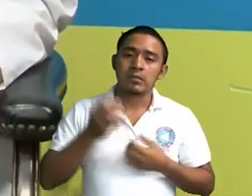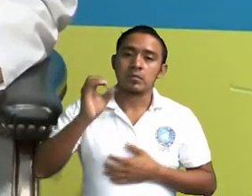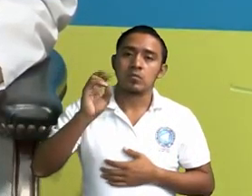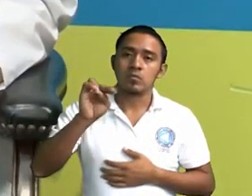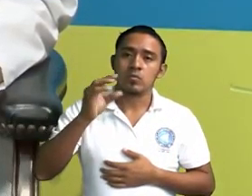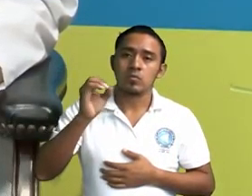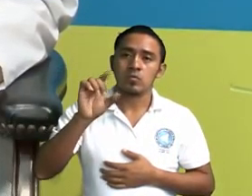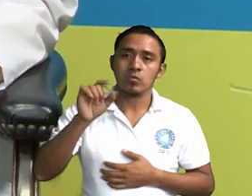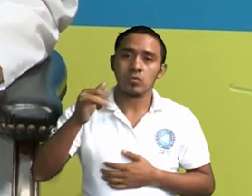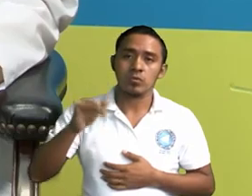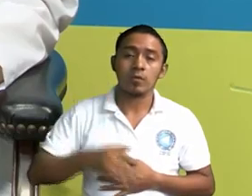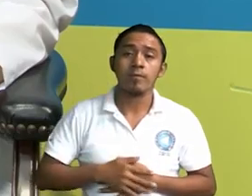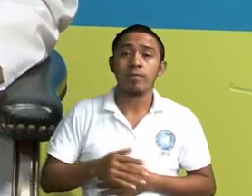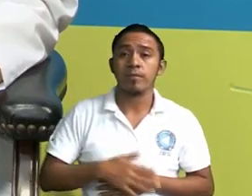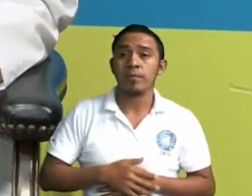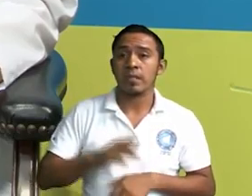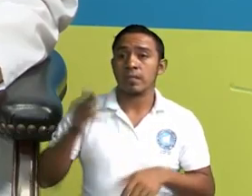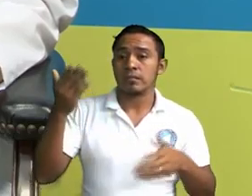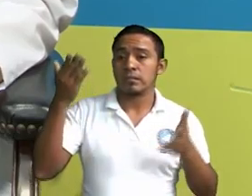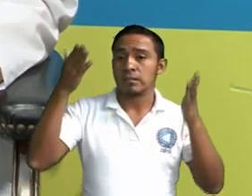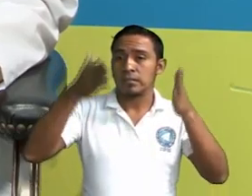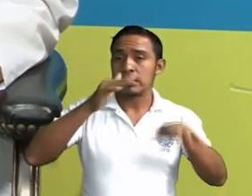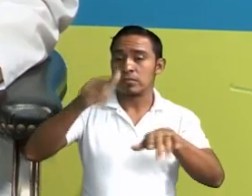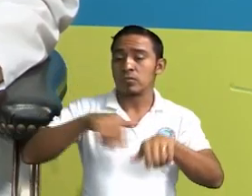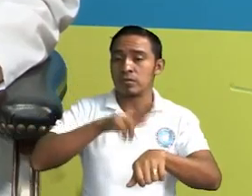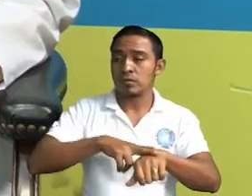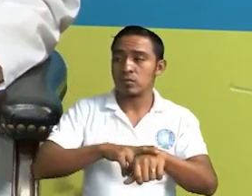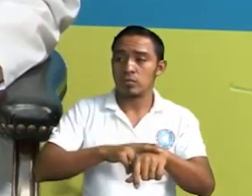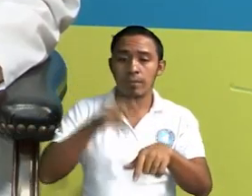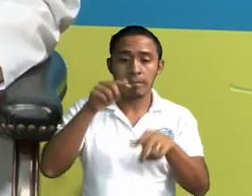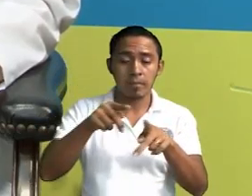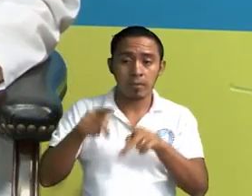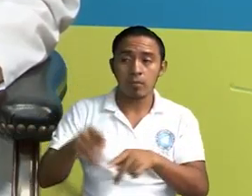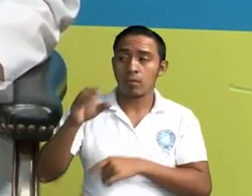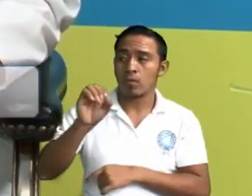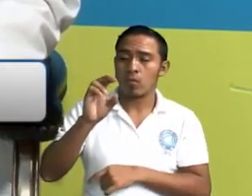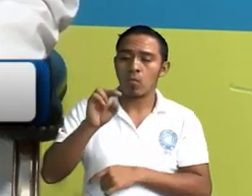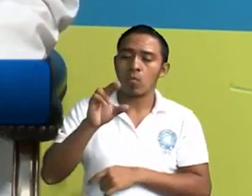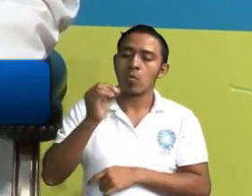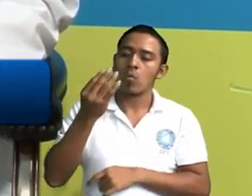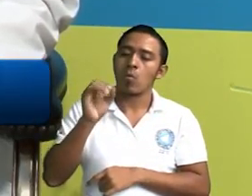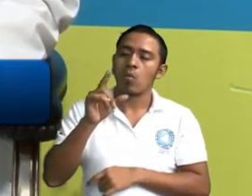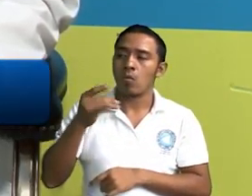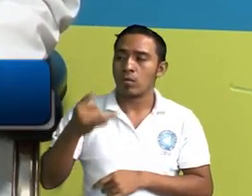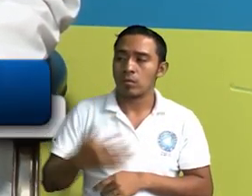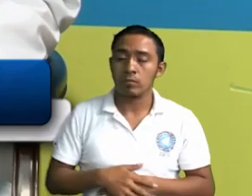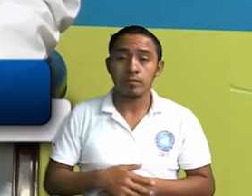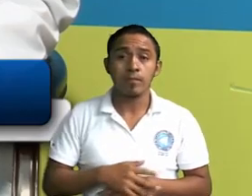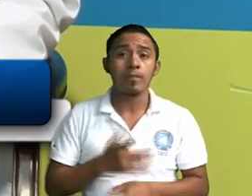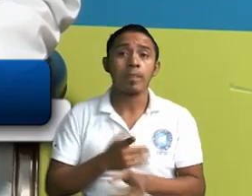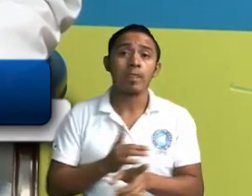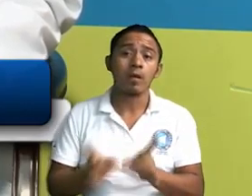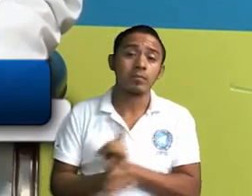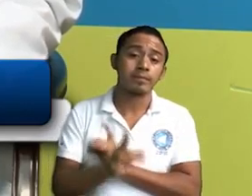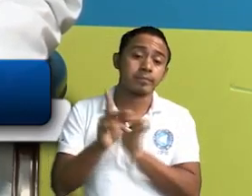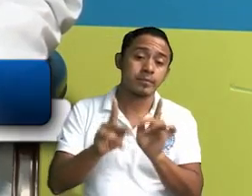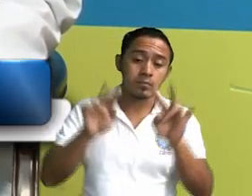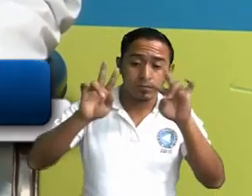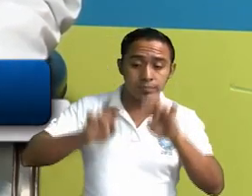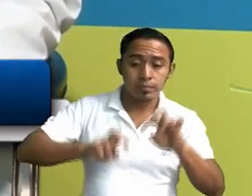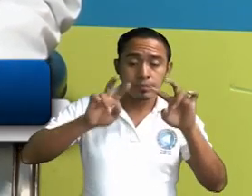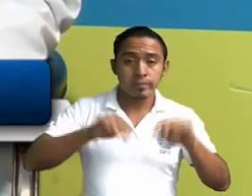por ser el centro nacional de referencia para el paciente oncológico le debemos lo ideal sería valorar a estos pacientes